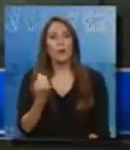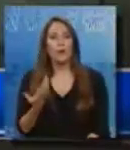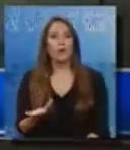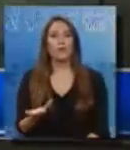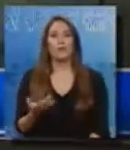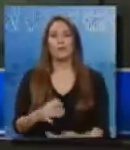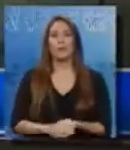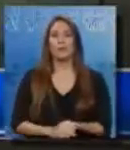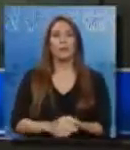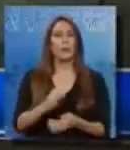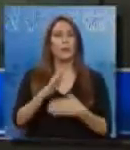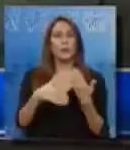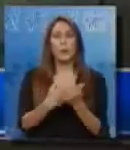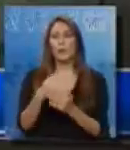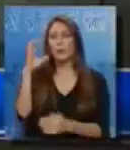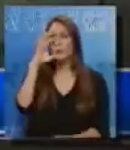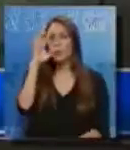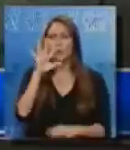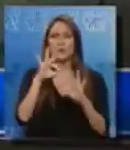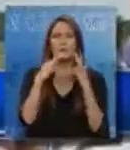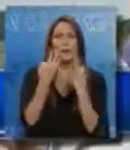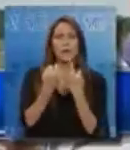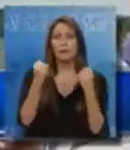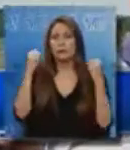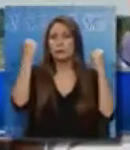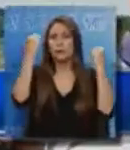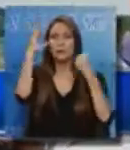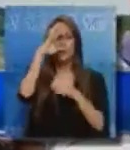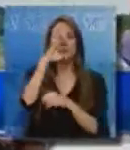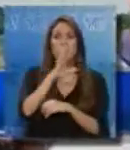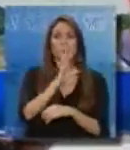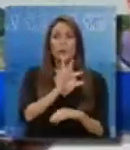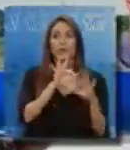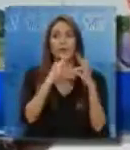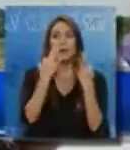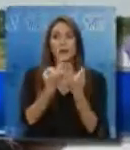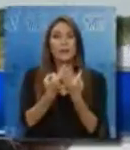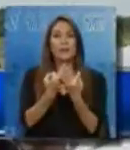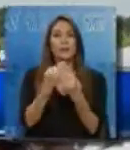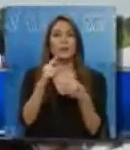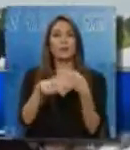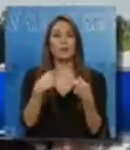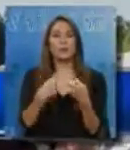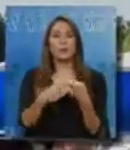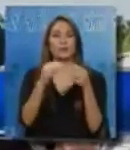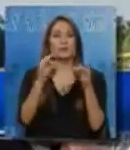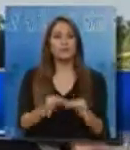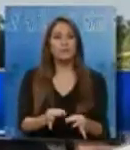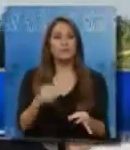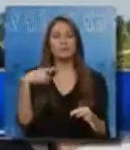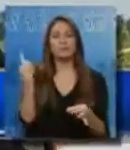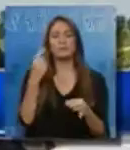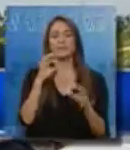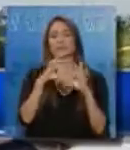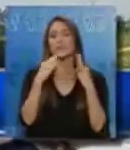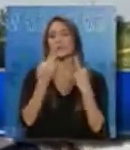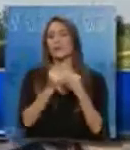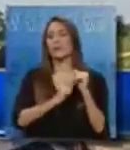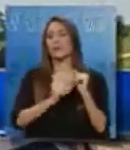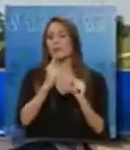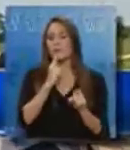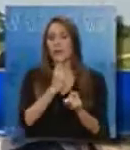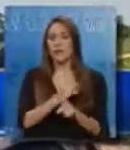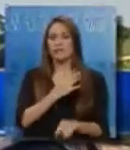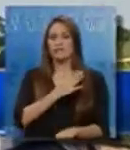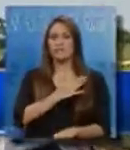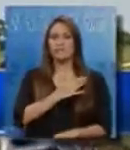pasó alrededor de ellas, la búsqueda desesperada de la familia, y también cómo la familia reaccionó frente a la confirmación, que fue bastante impactante,